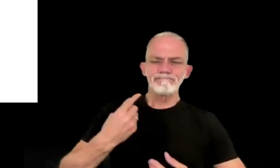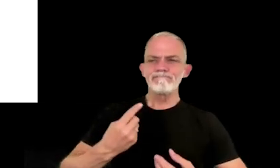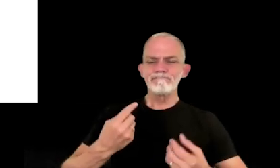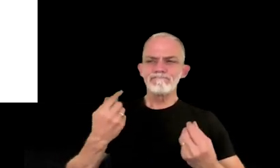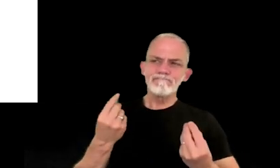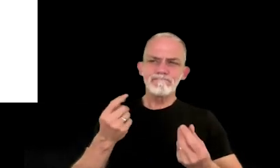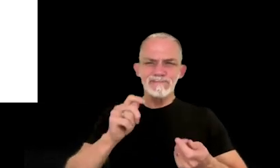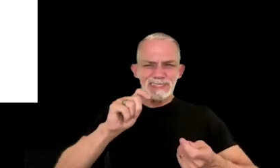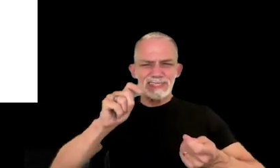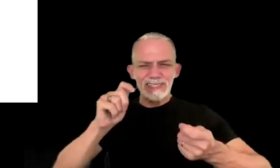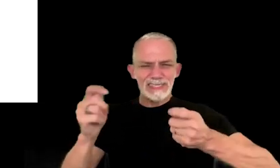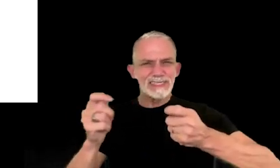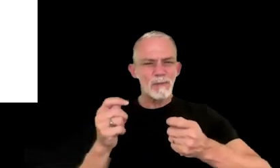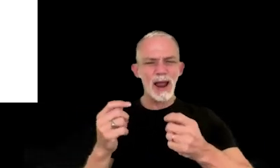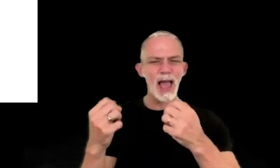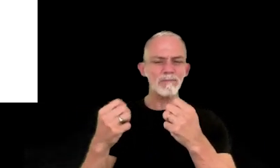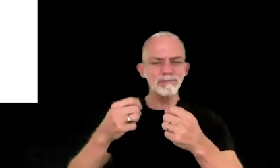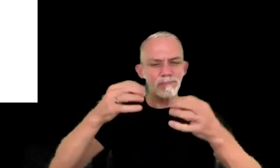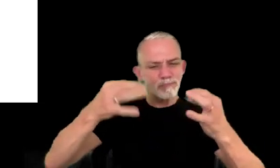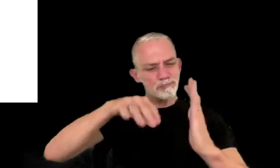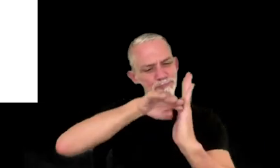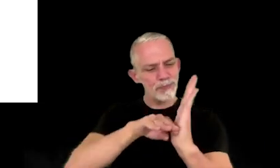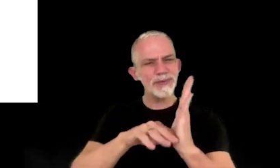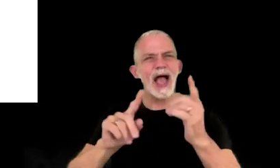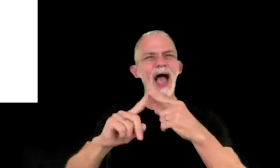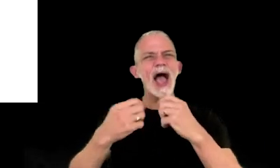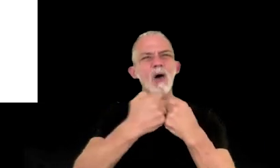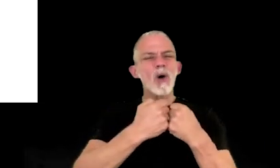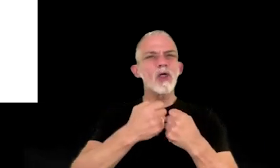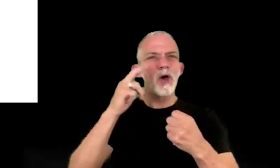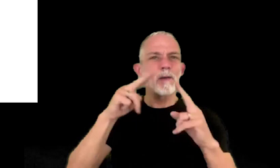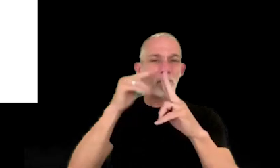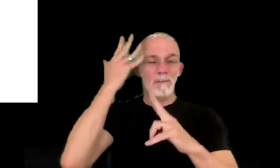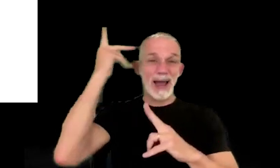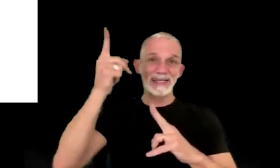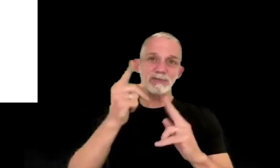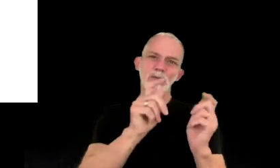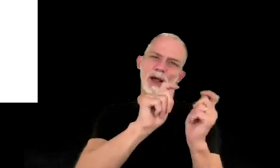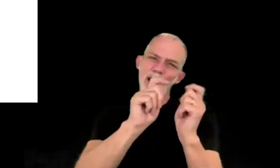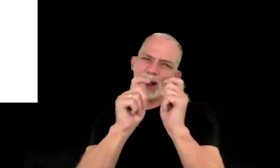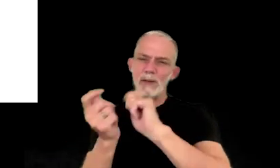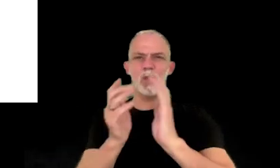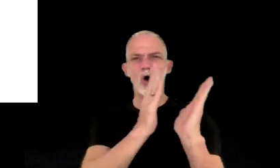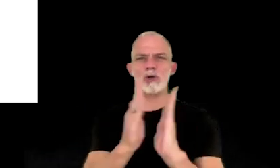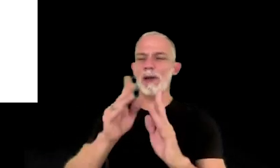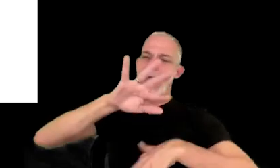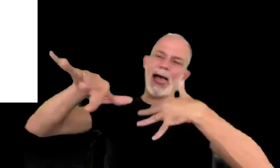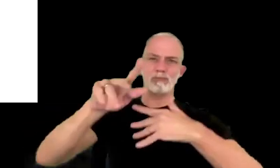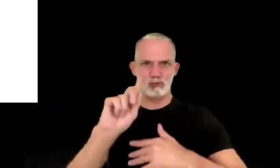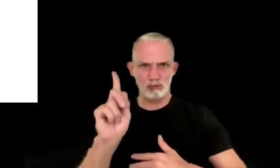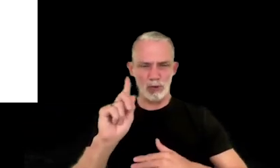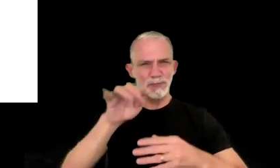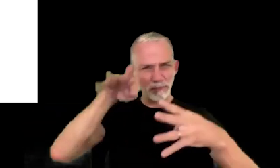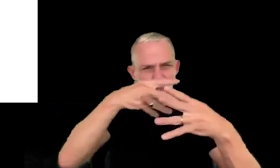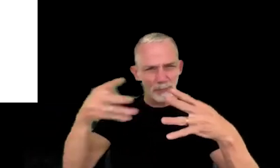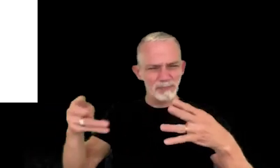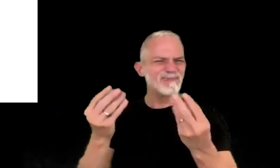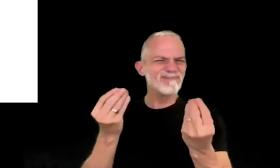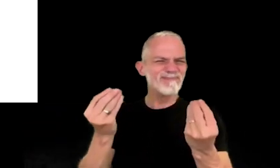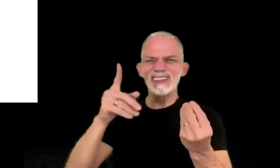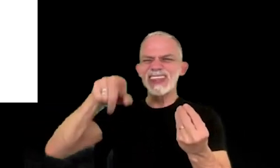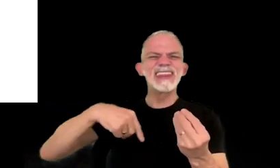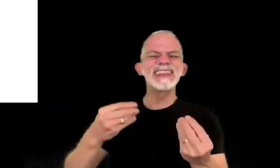a cumplir el Acuerdo de París. Entonces hay que hacer una transición ordenada. Esta gráfica que ustedes tienen surge de